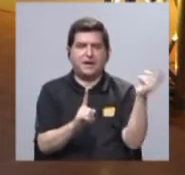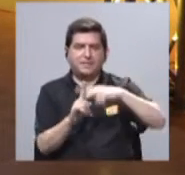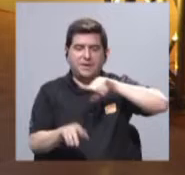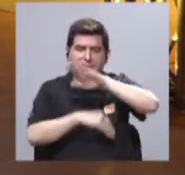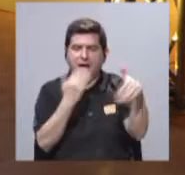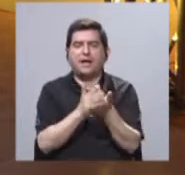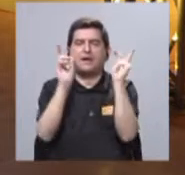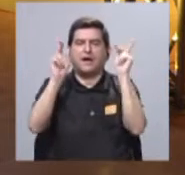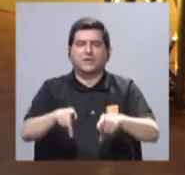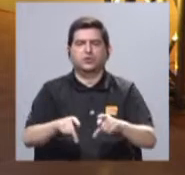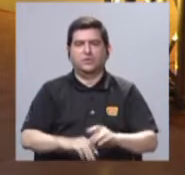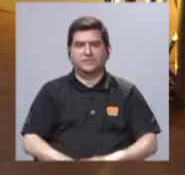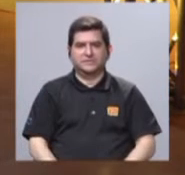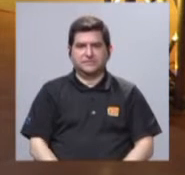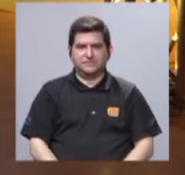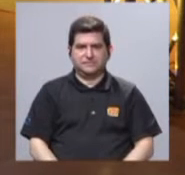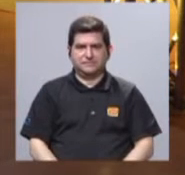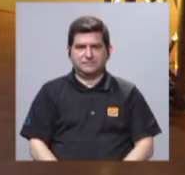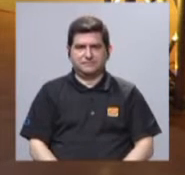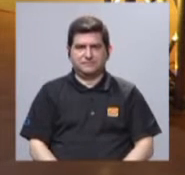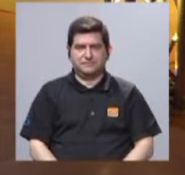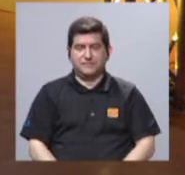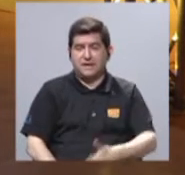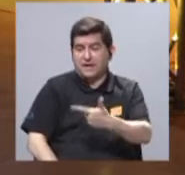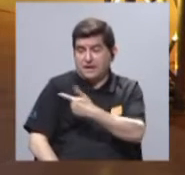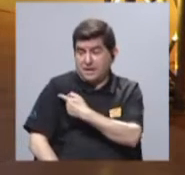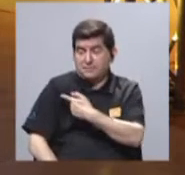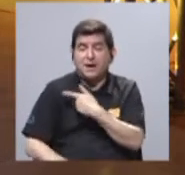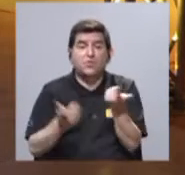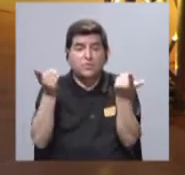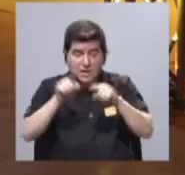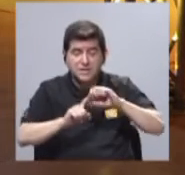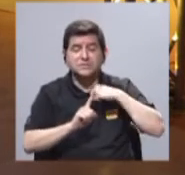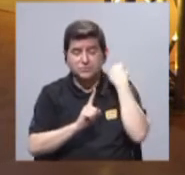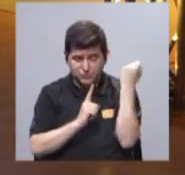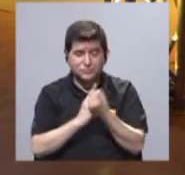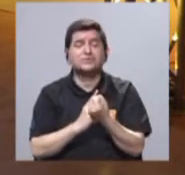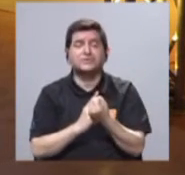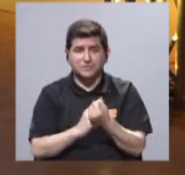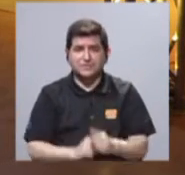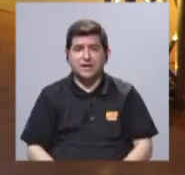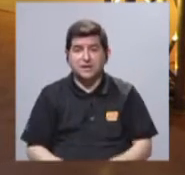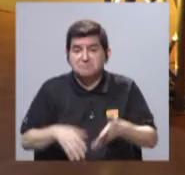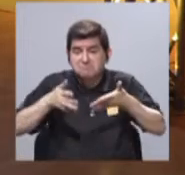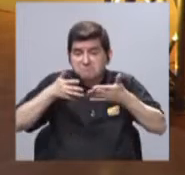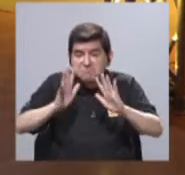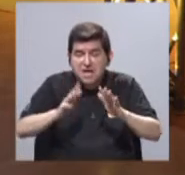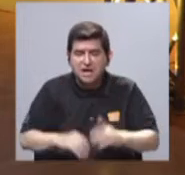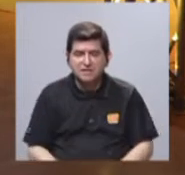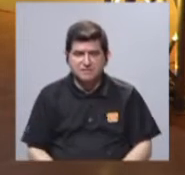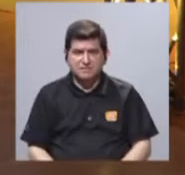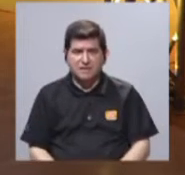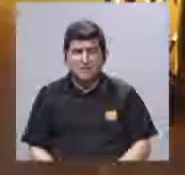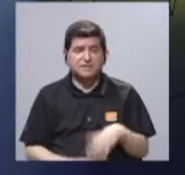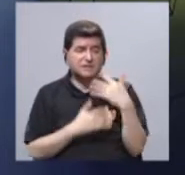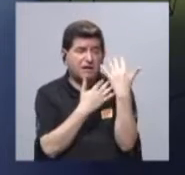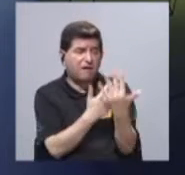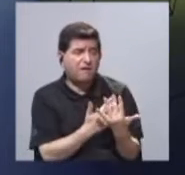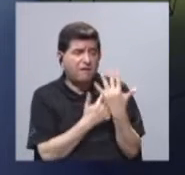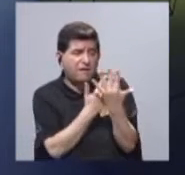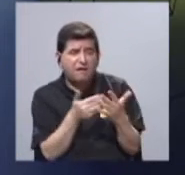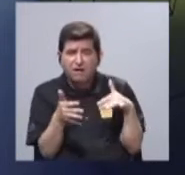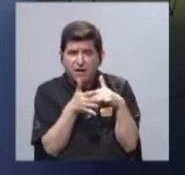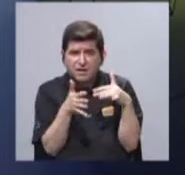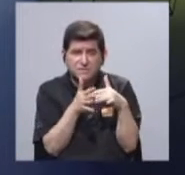se está curando de una enfermedad que se te está moviendo o sea no vas a esperar muchísimo tiempo para empezar a dárselo a todo el mundo